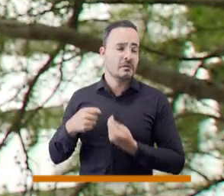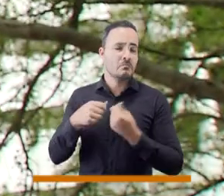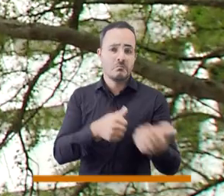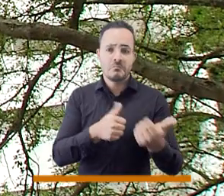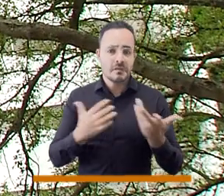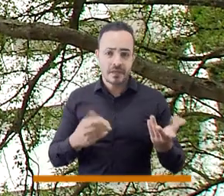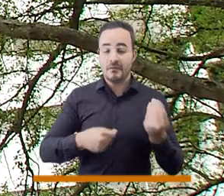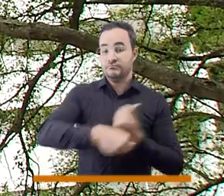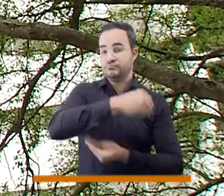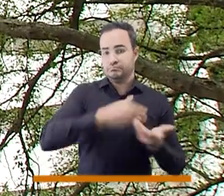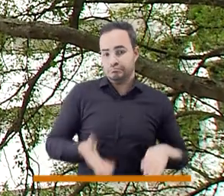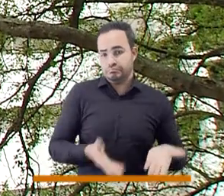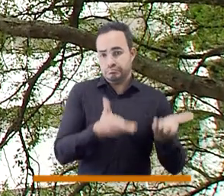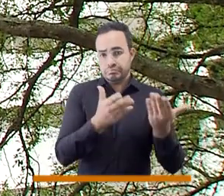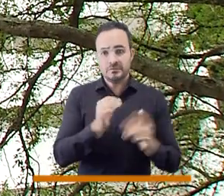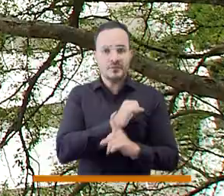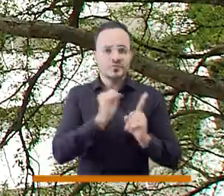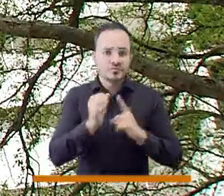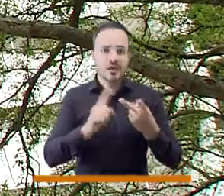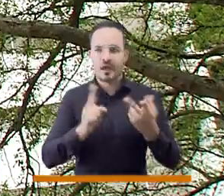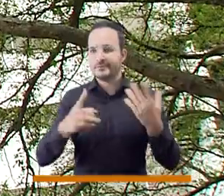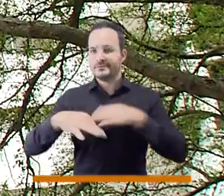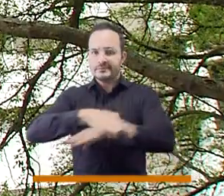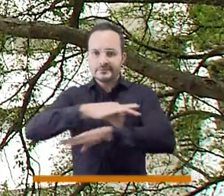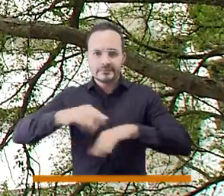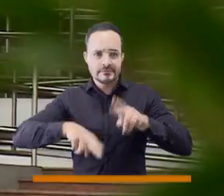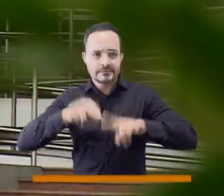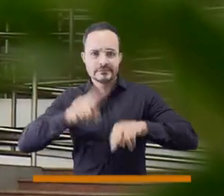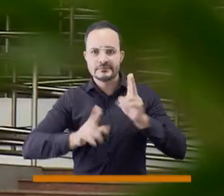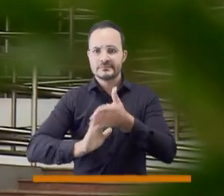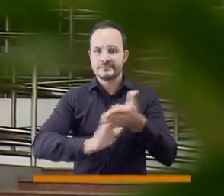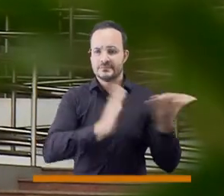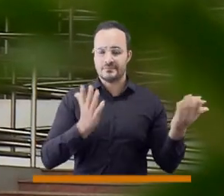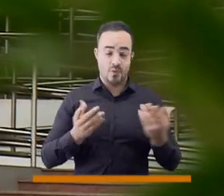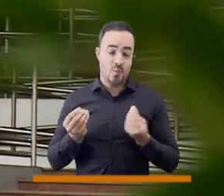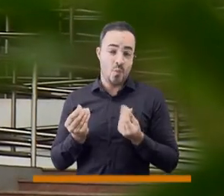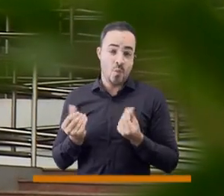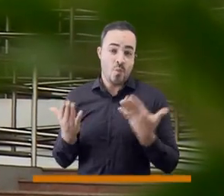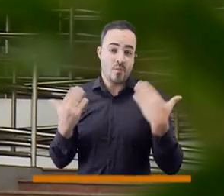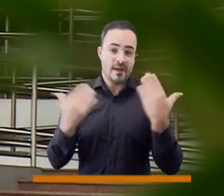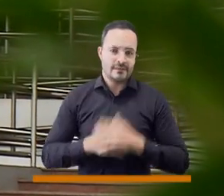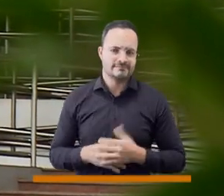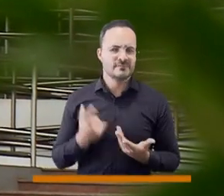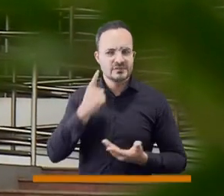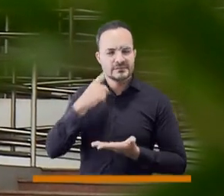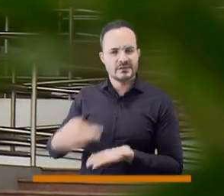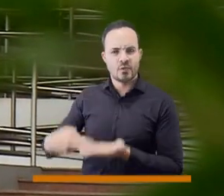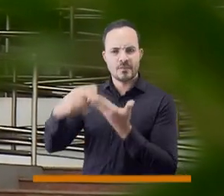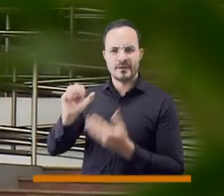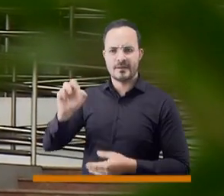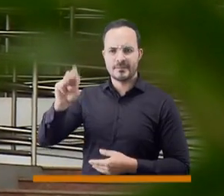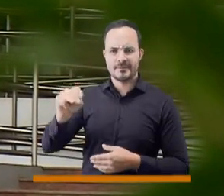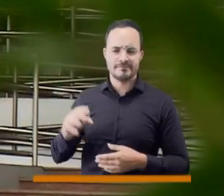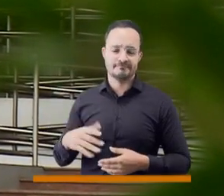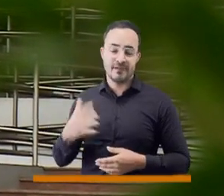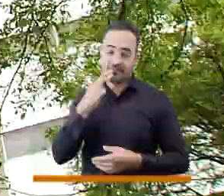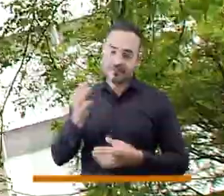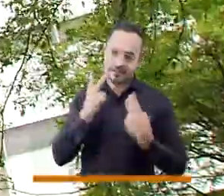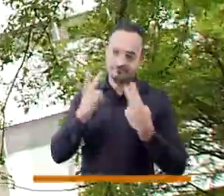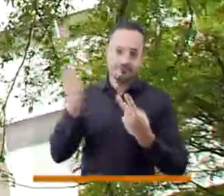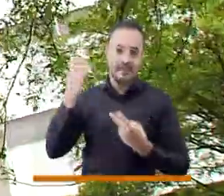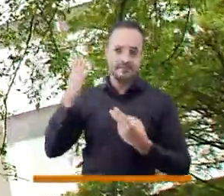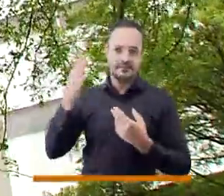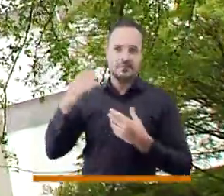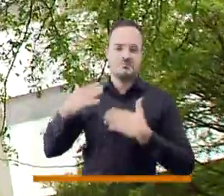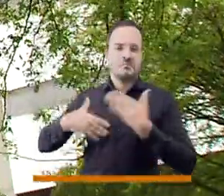al municipio para invertir en temas sociales, infraestructura, son recursos muy importantes. Hay que proteger a EPM y